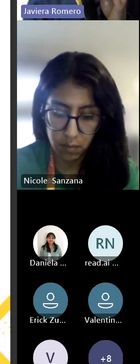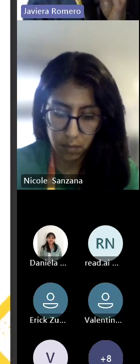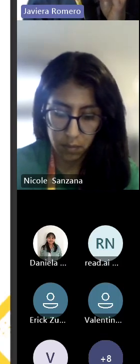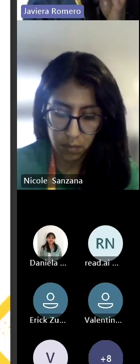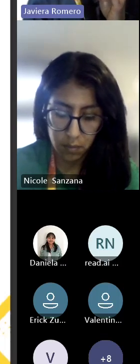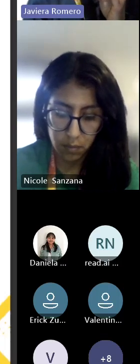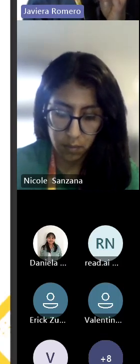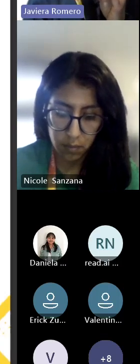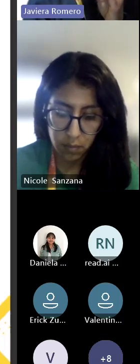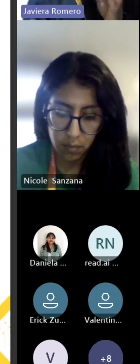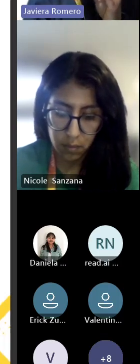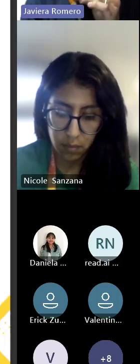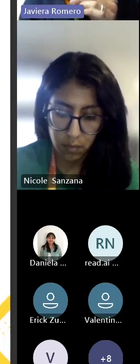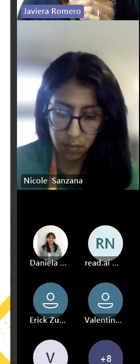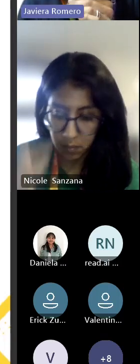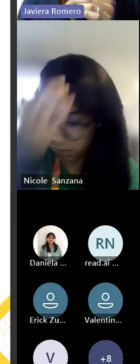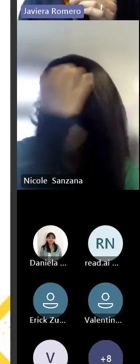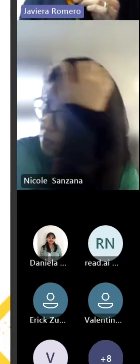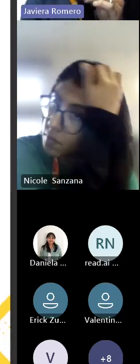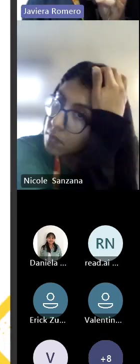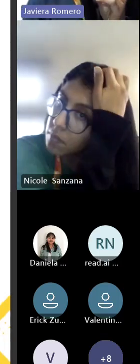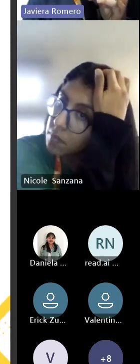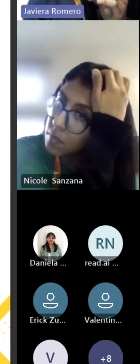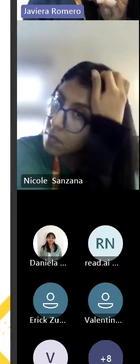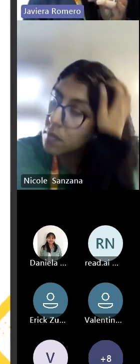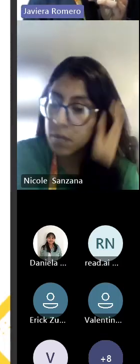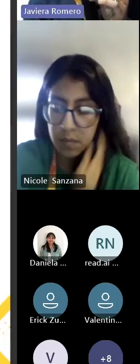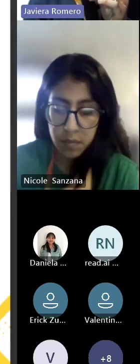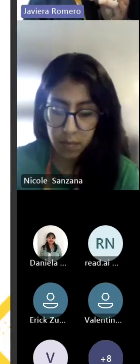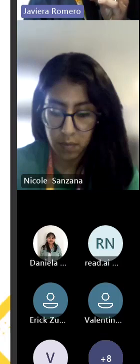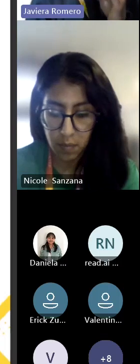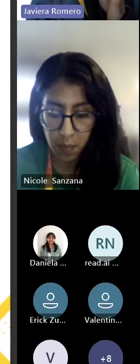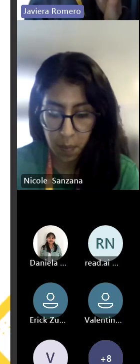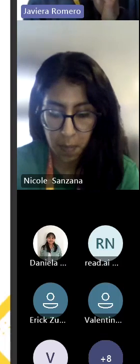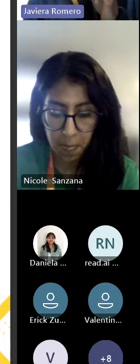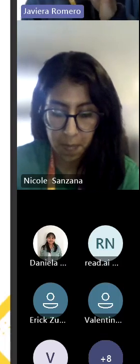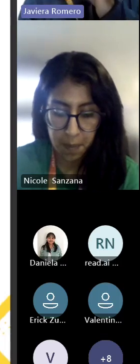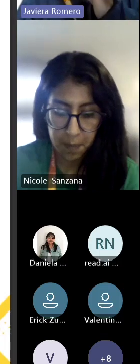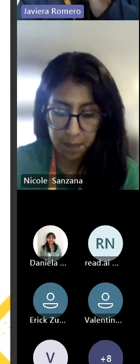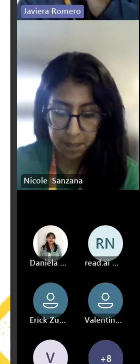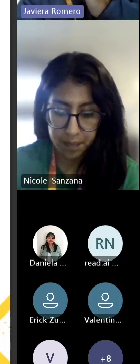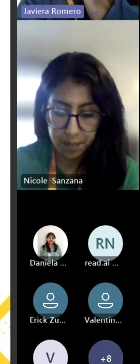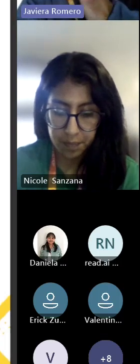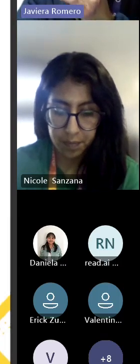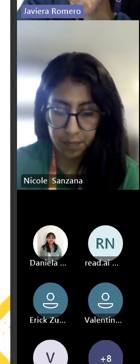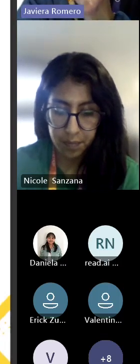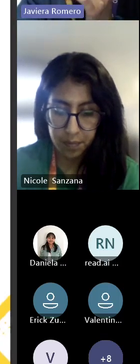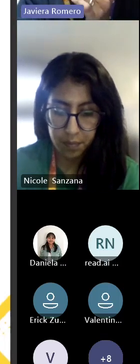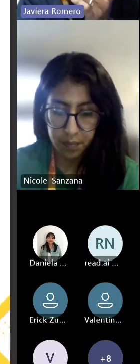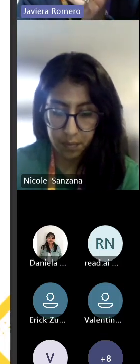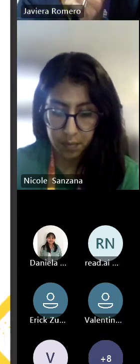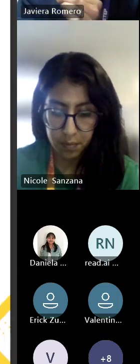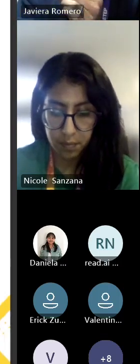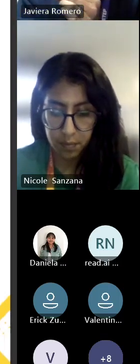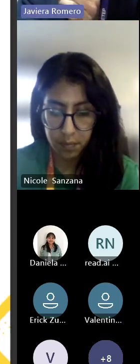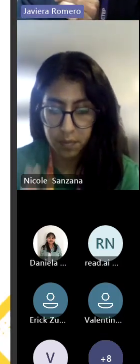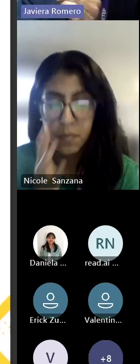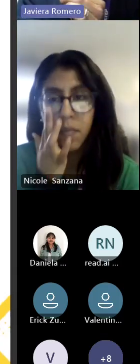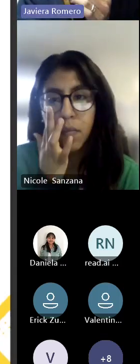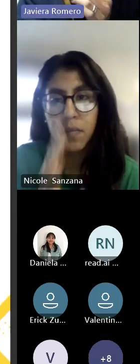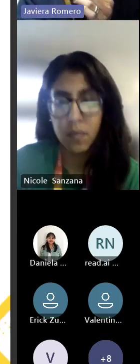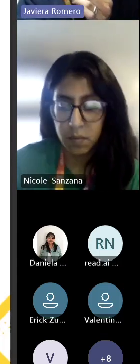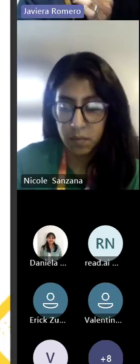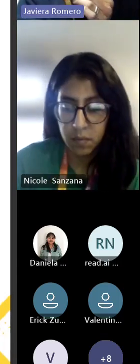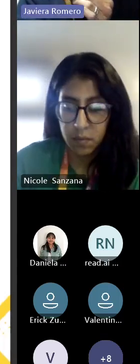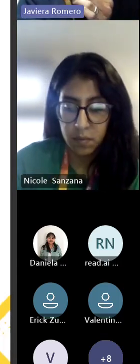de salud mental en toda la comunidad educativa, la educación y la sensibilización en torno al suicidio, la